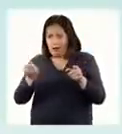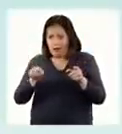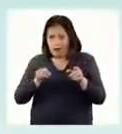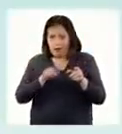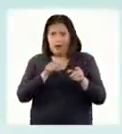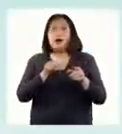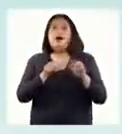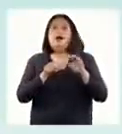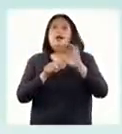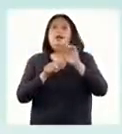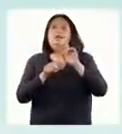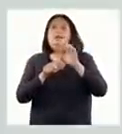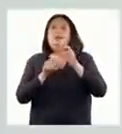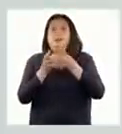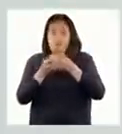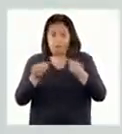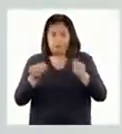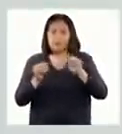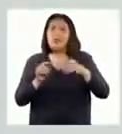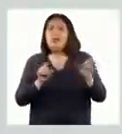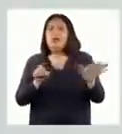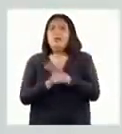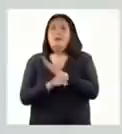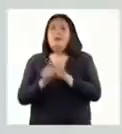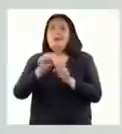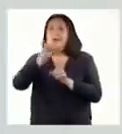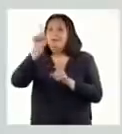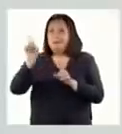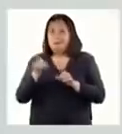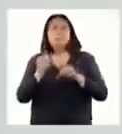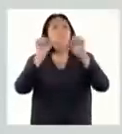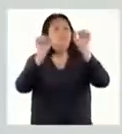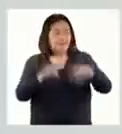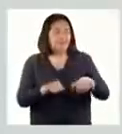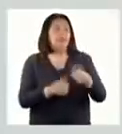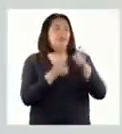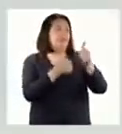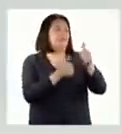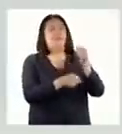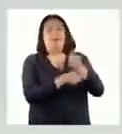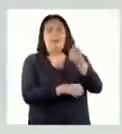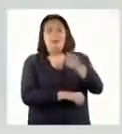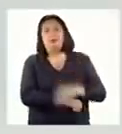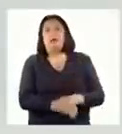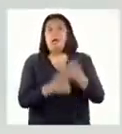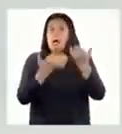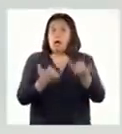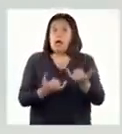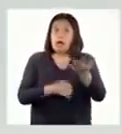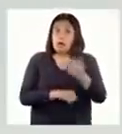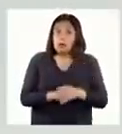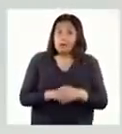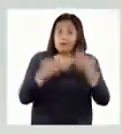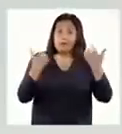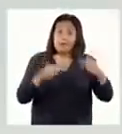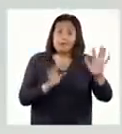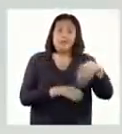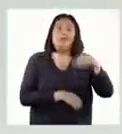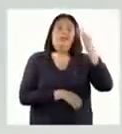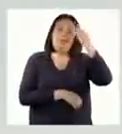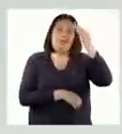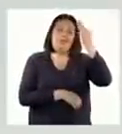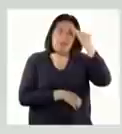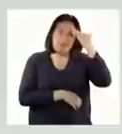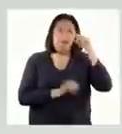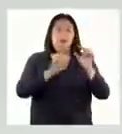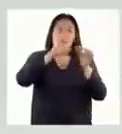la cadena alimentaria, ¿verdad, profe? Así es, Patricia, buen trabajo. Ahora que ya hemos conocido